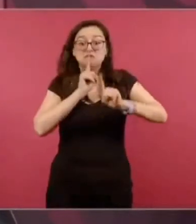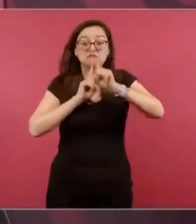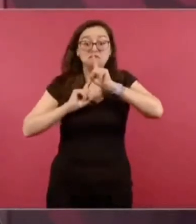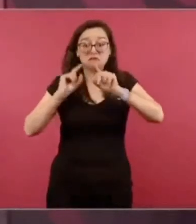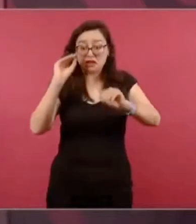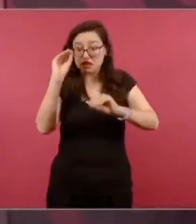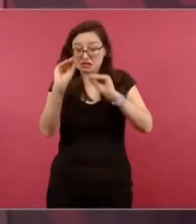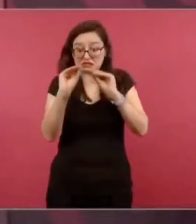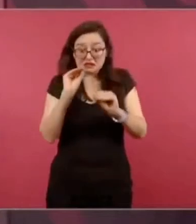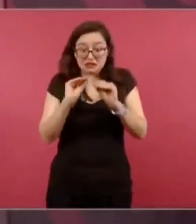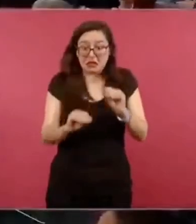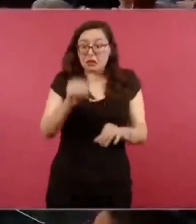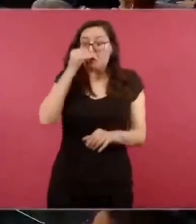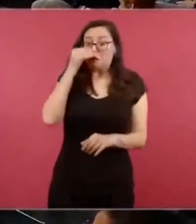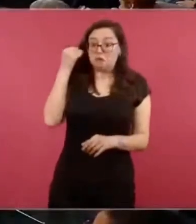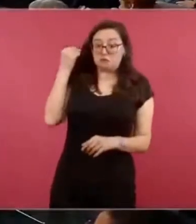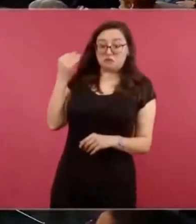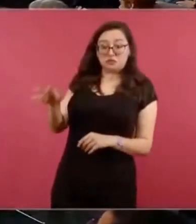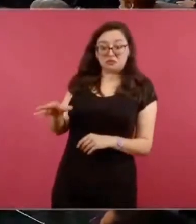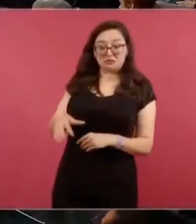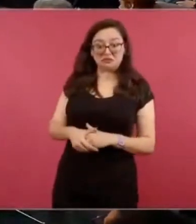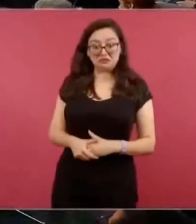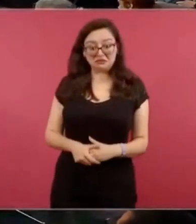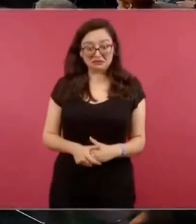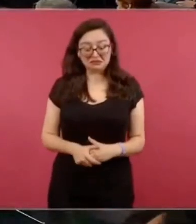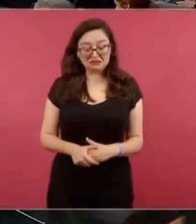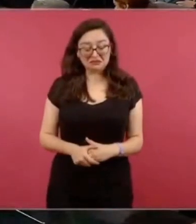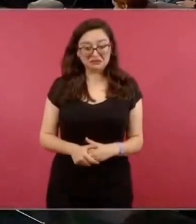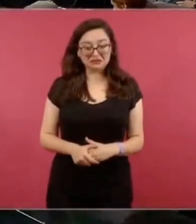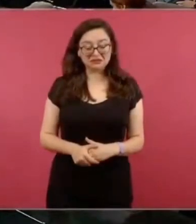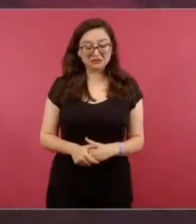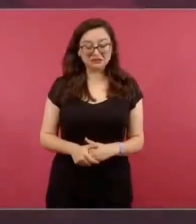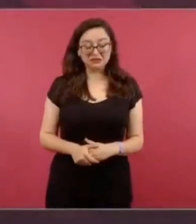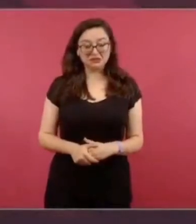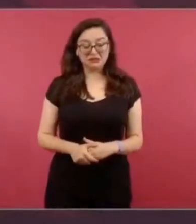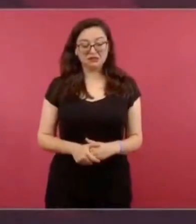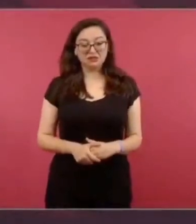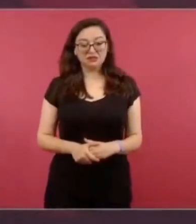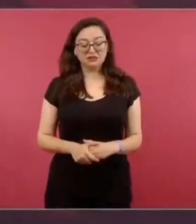delitos a quienes consideran adversarios.